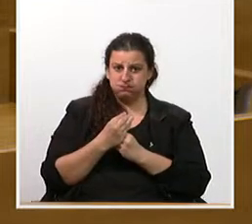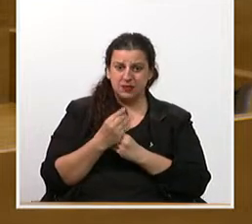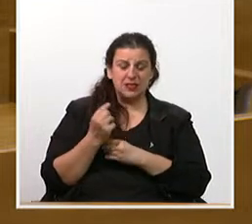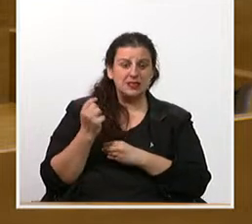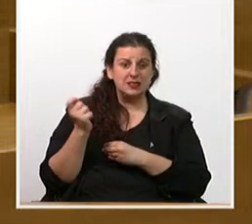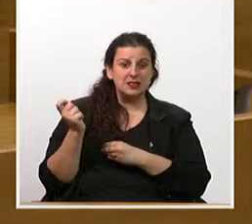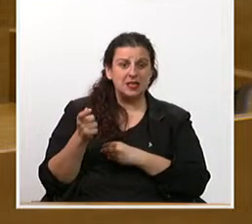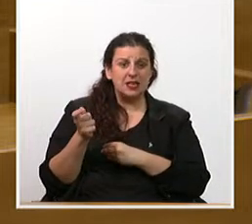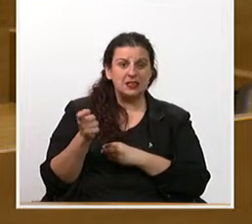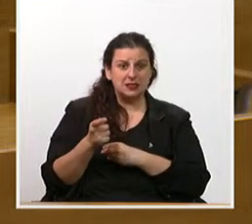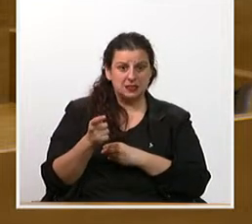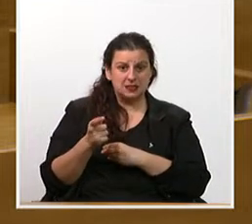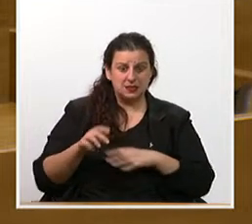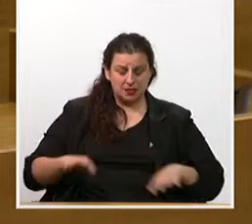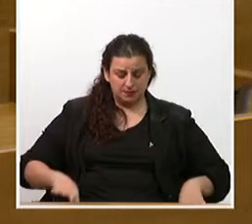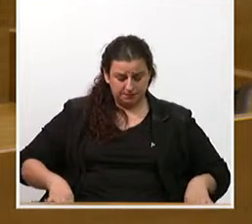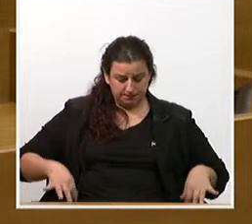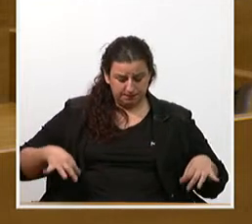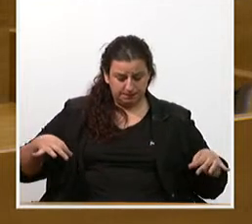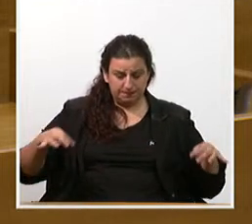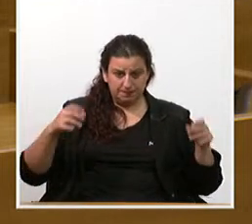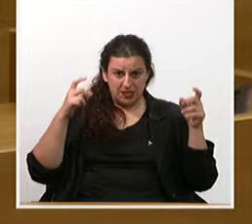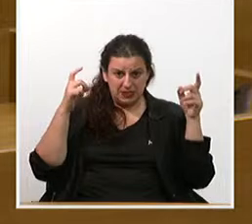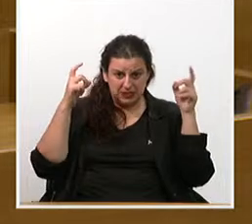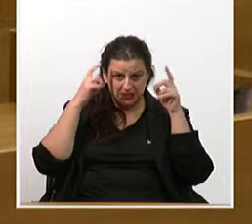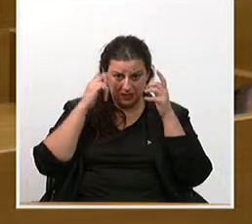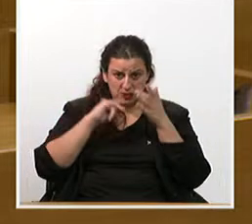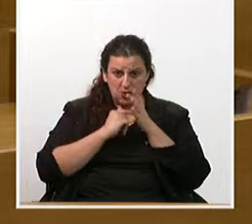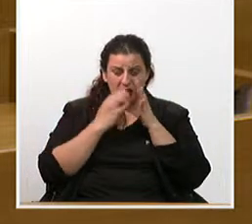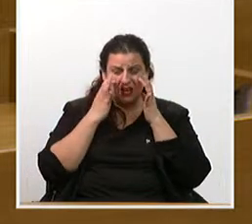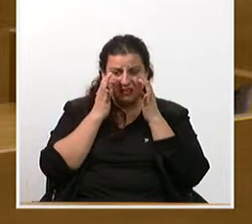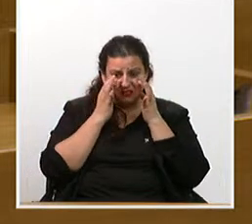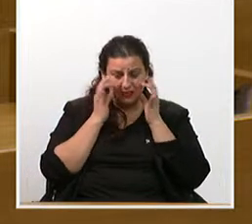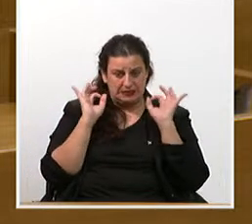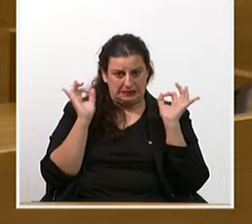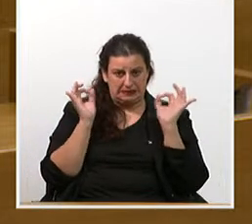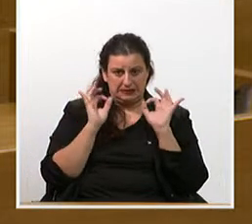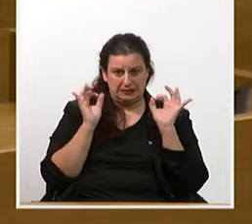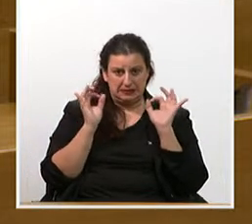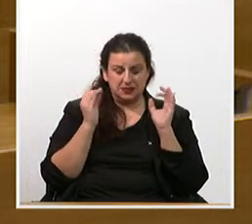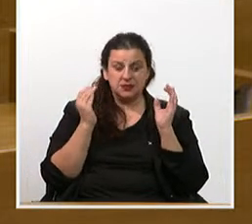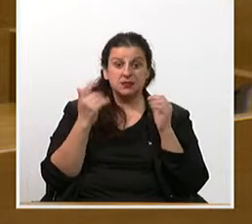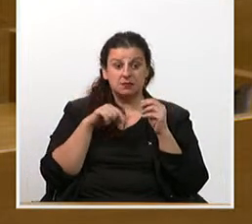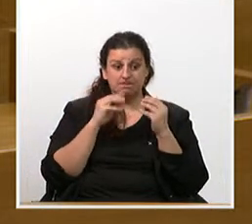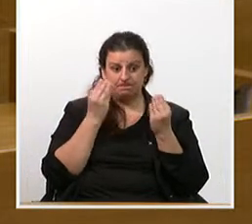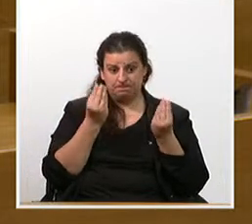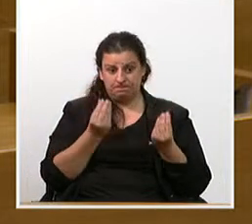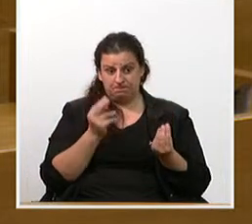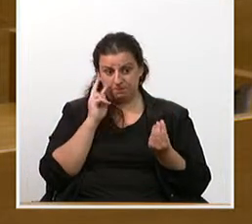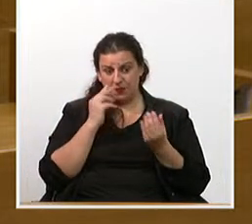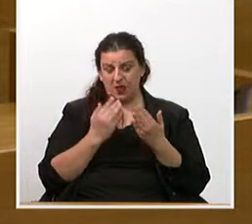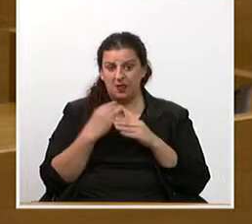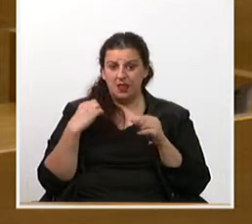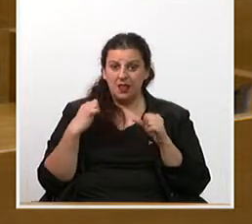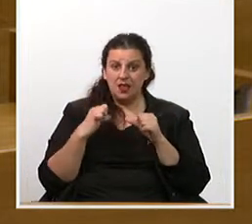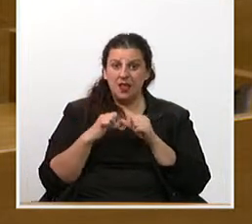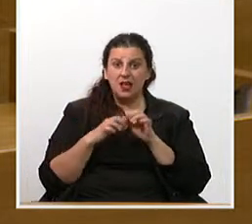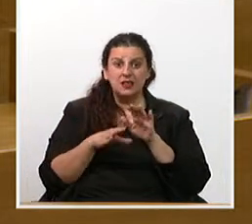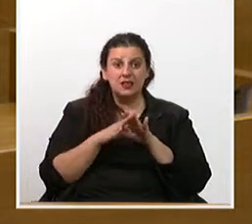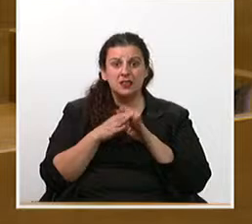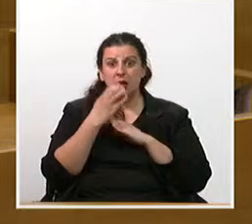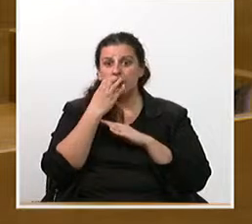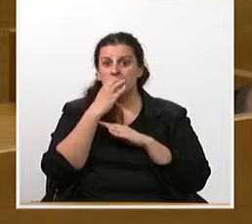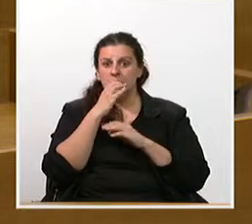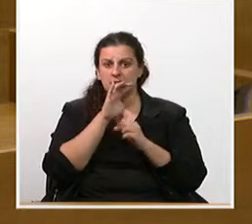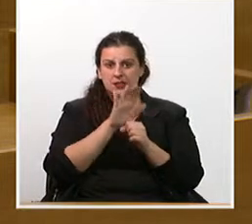ocasiones más dolores de cabeza que soluciones reales así lo estamos percibiendo estos días con las continuas protestas en el